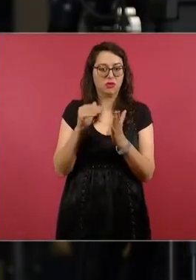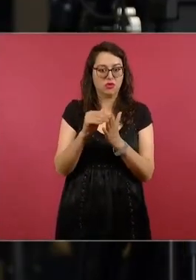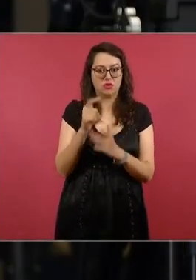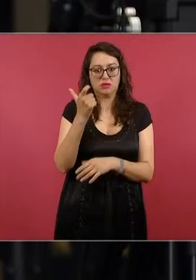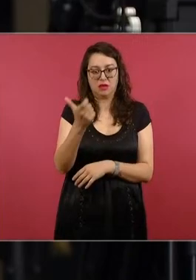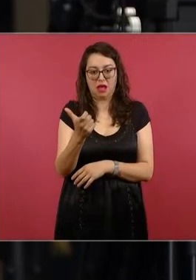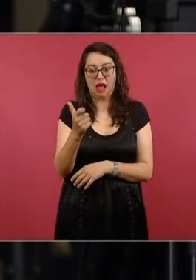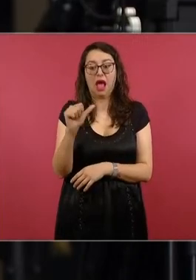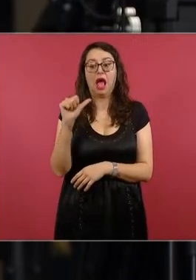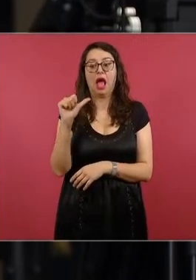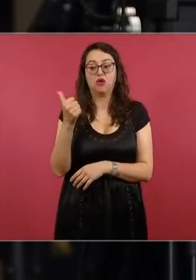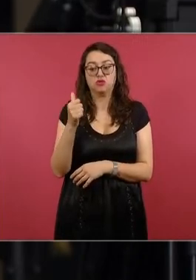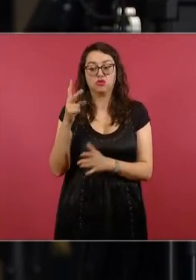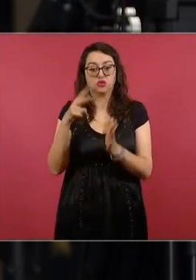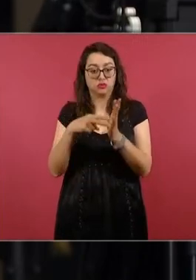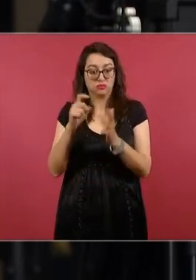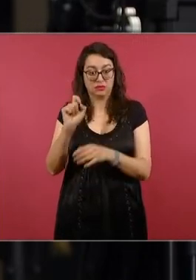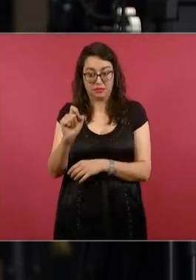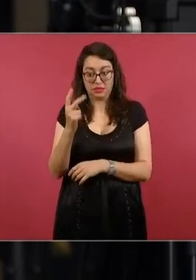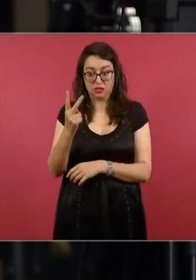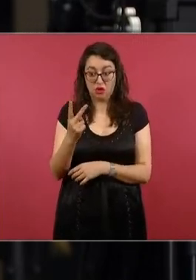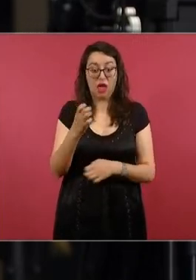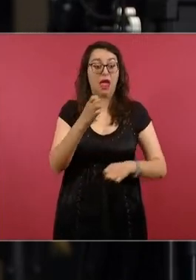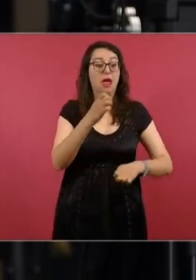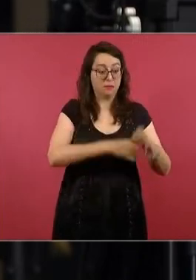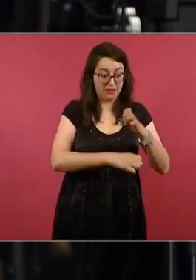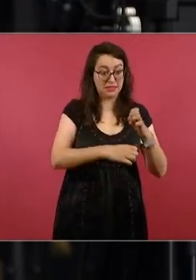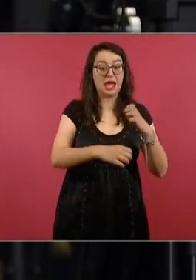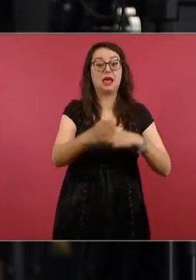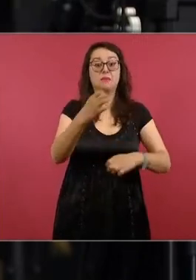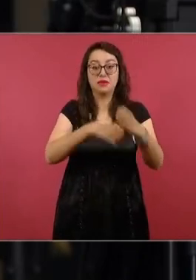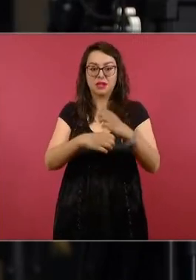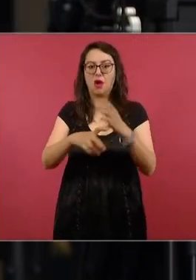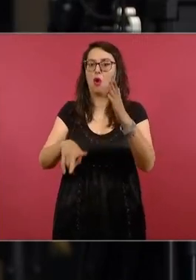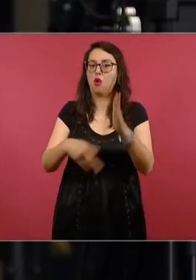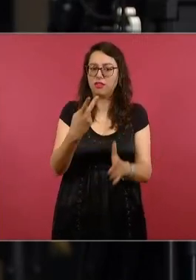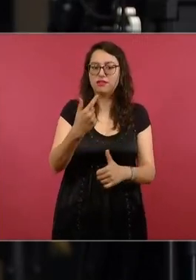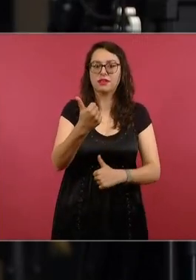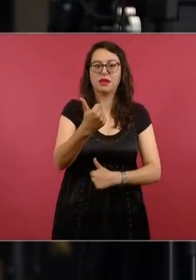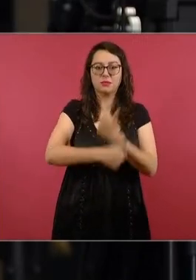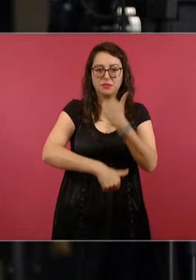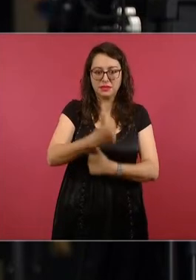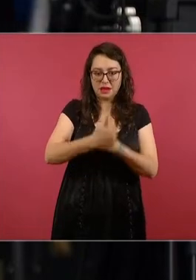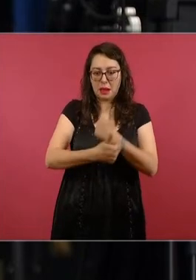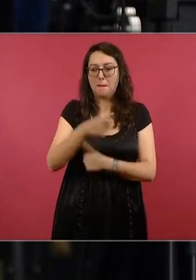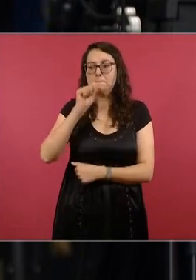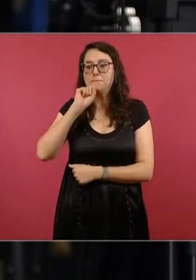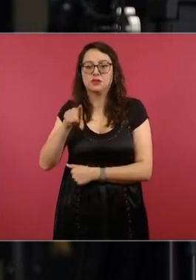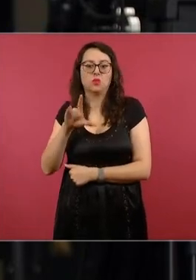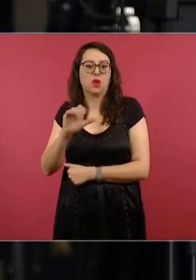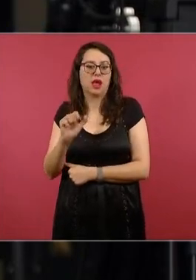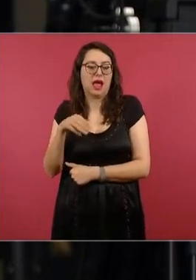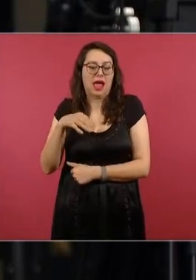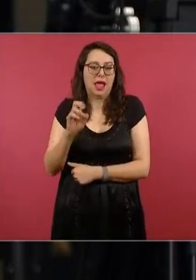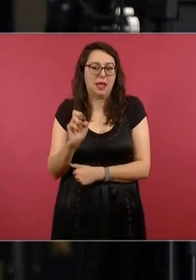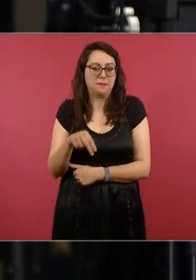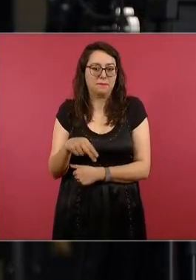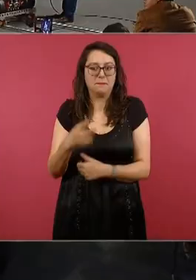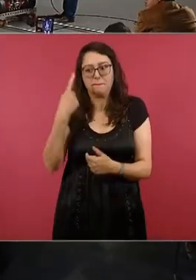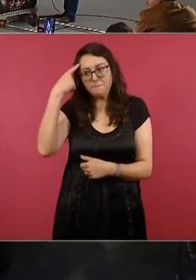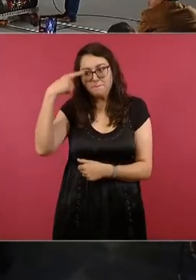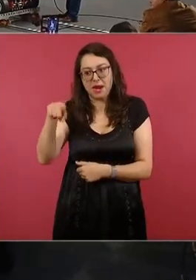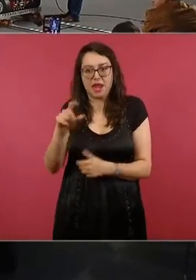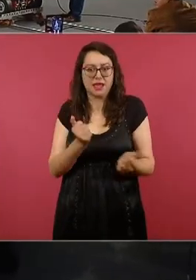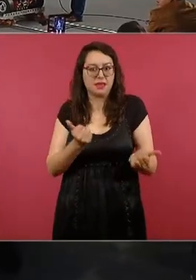en agosto de 2022, sus dos empresas volvieron a competir entre sí en otra licitación de la CAEM para realizar el proyecto ejecutivo del agua Tláhuac